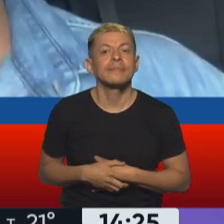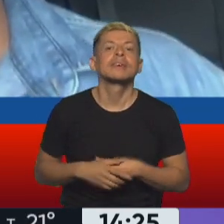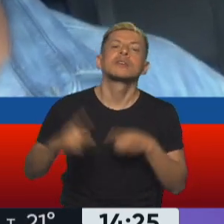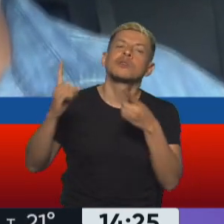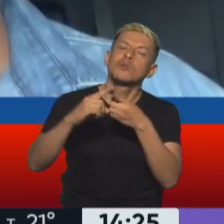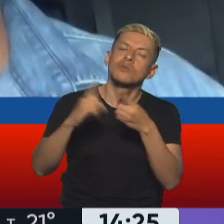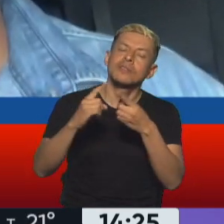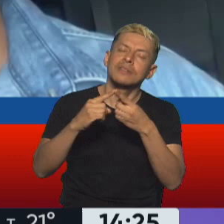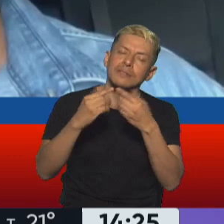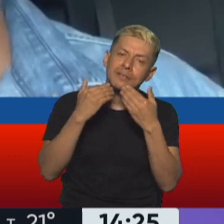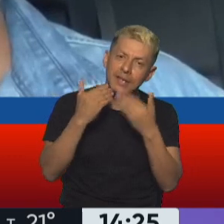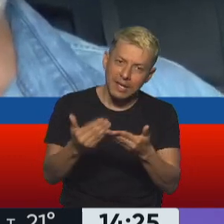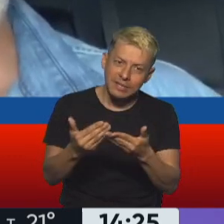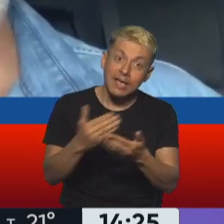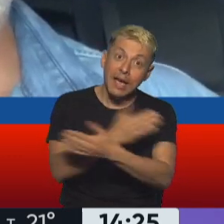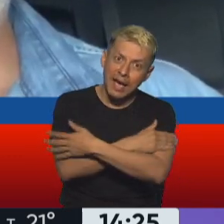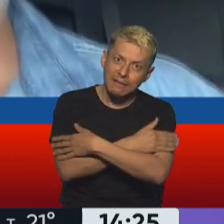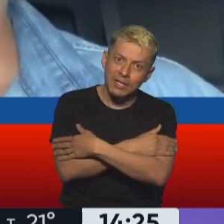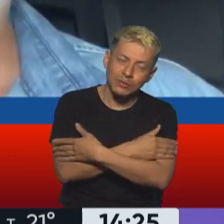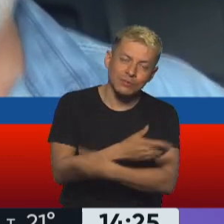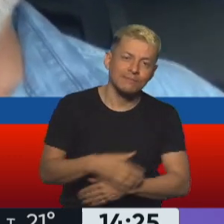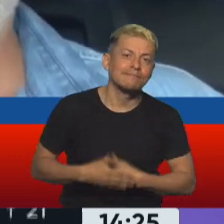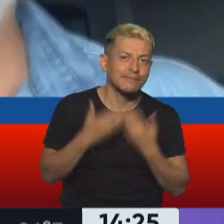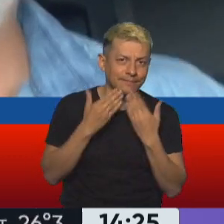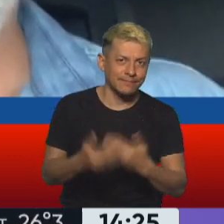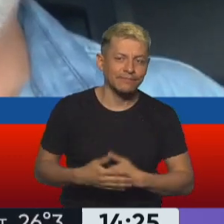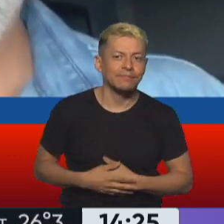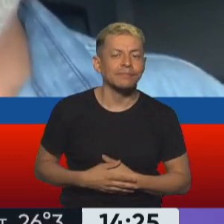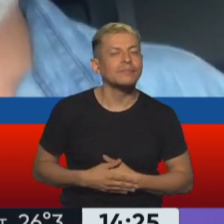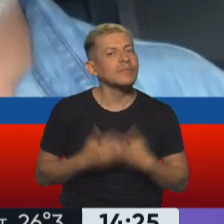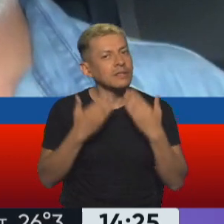televisión pública. Le mandamos un abrazo desde Buenos Aires. Gracias. Muchas gracias. Hasta luego.